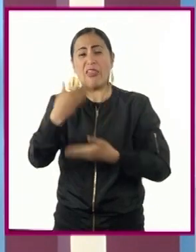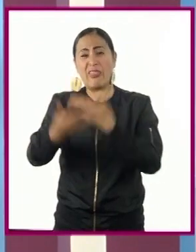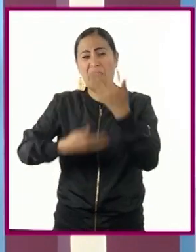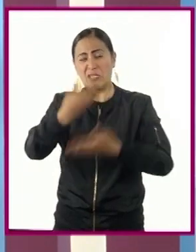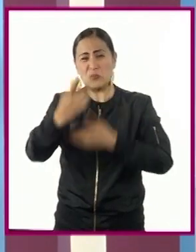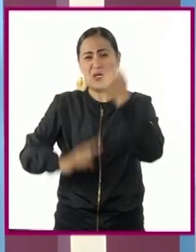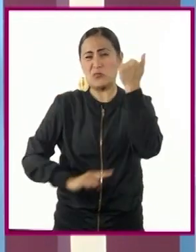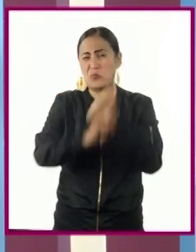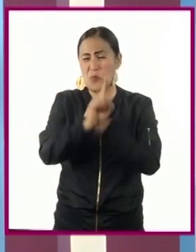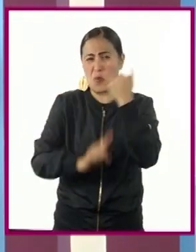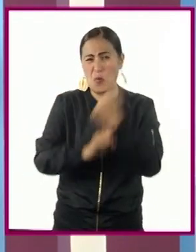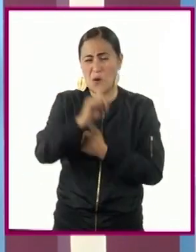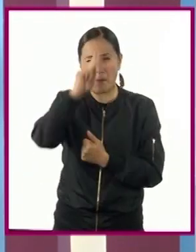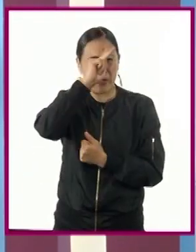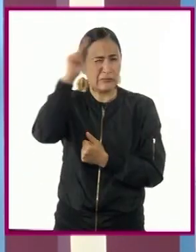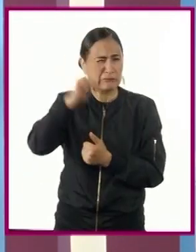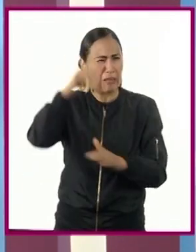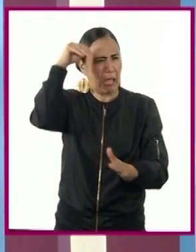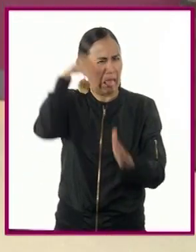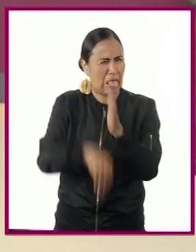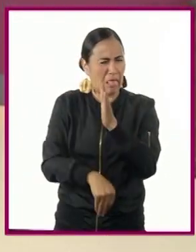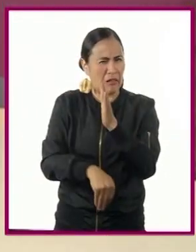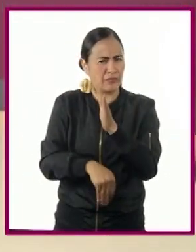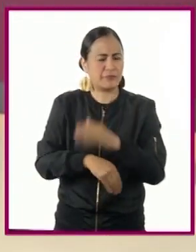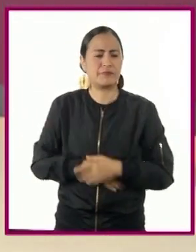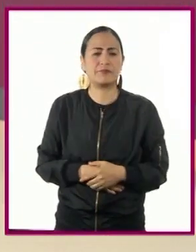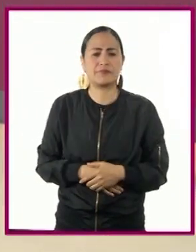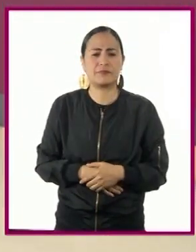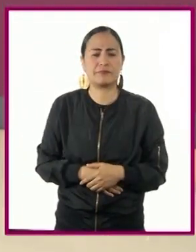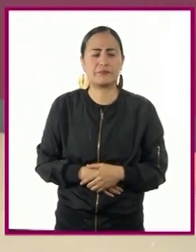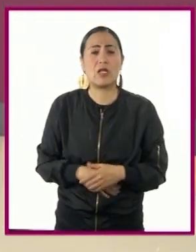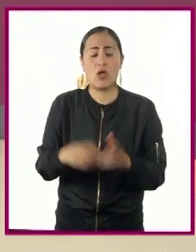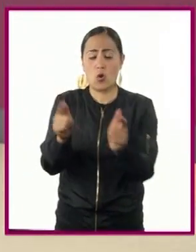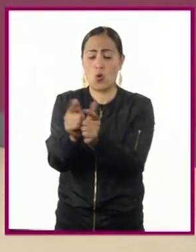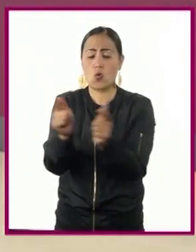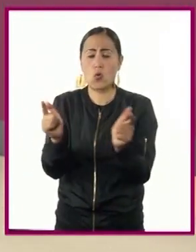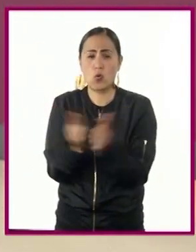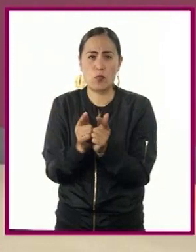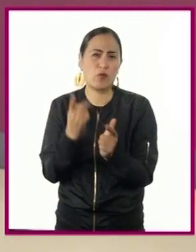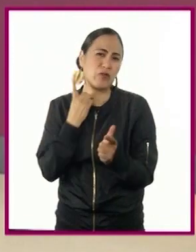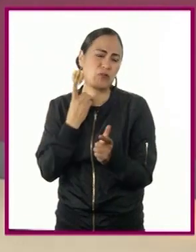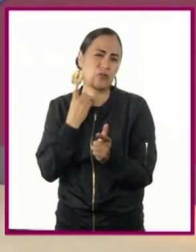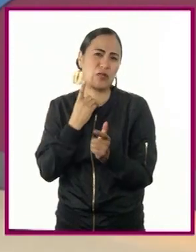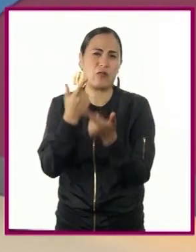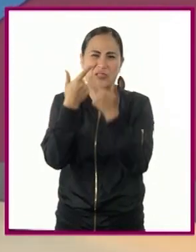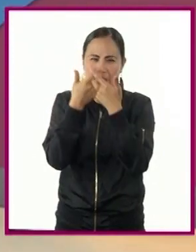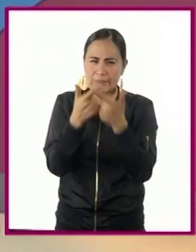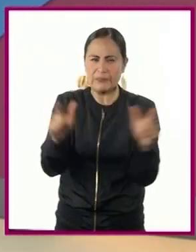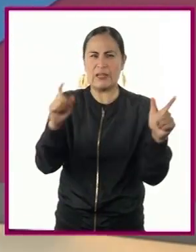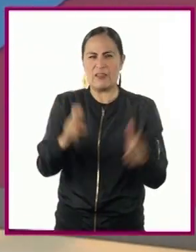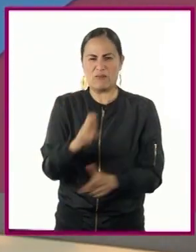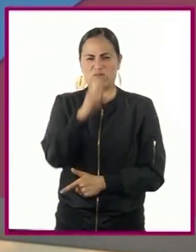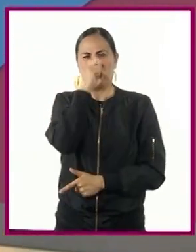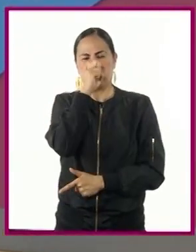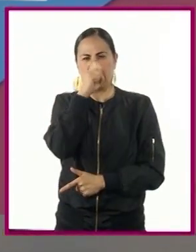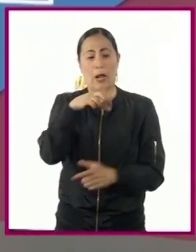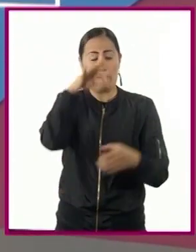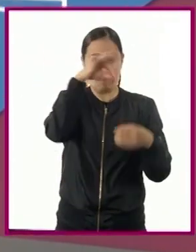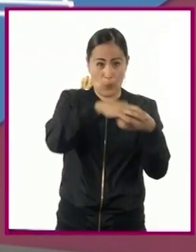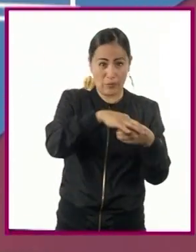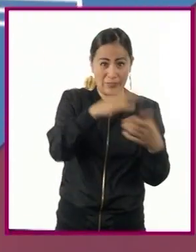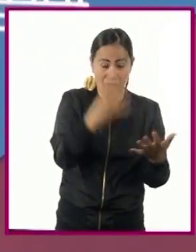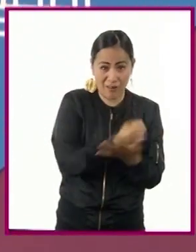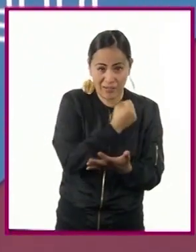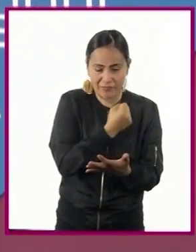los pocos años de vida independiente. Los liberales radicales perdieron la votación sobre este punto, teniéndose